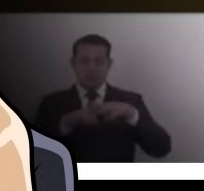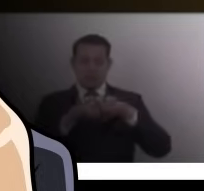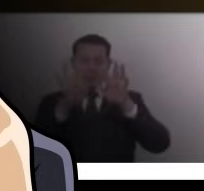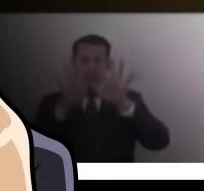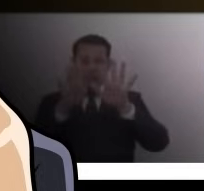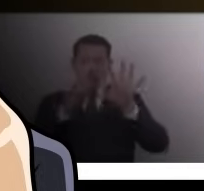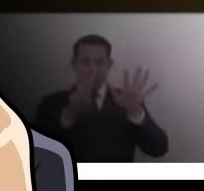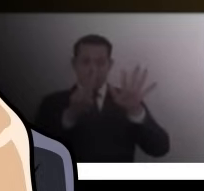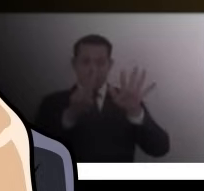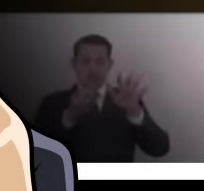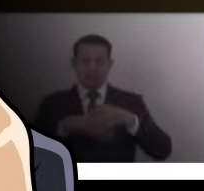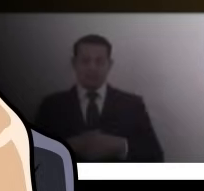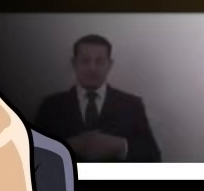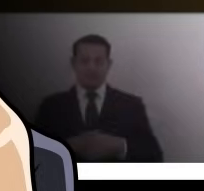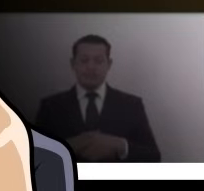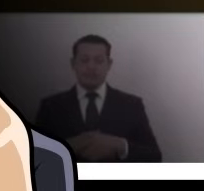97.